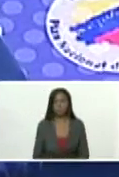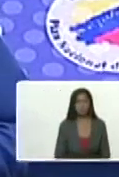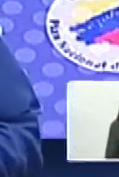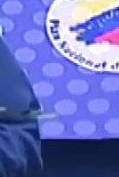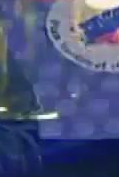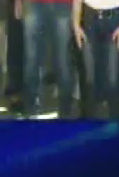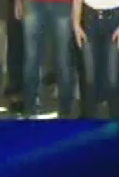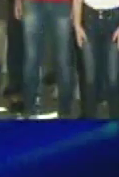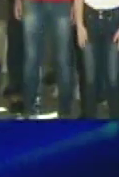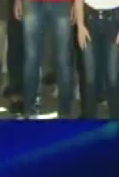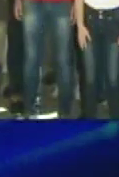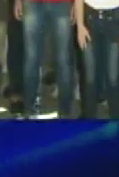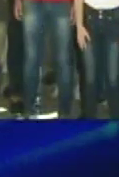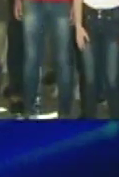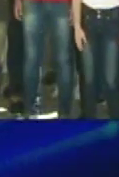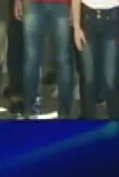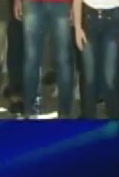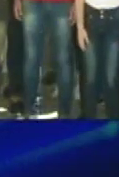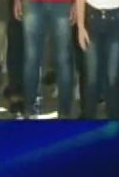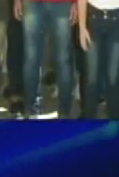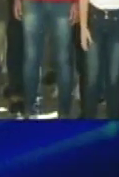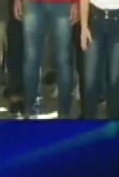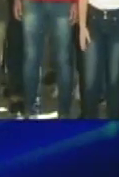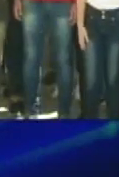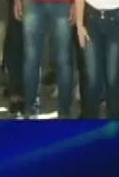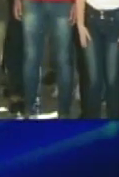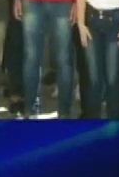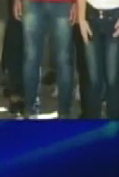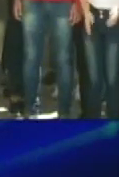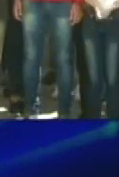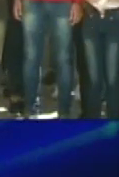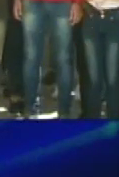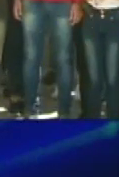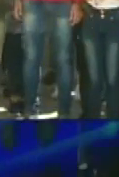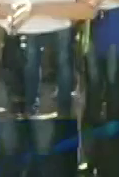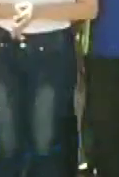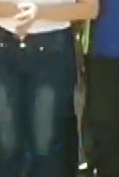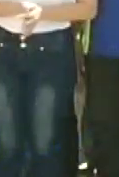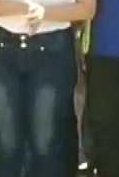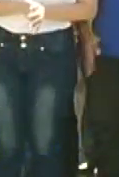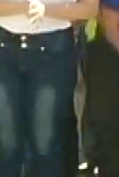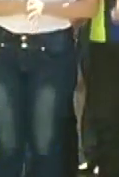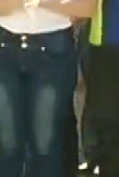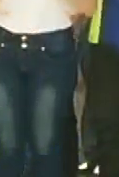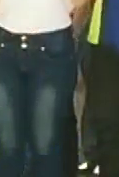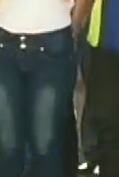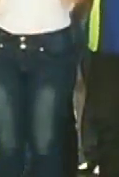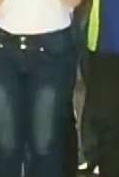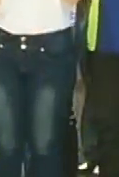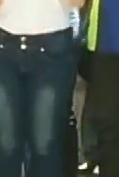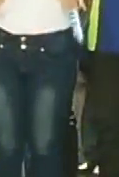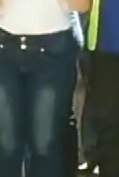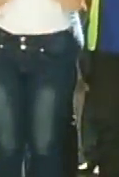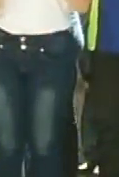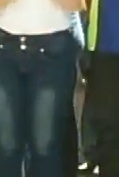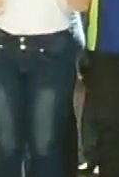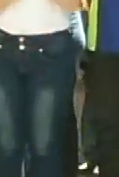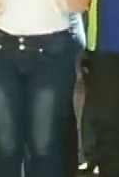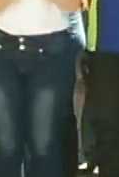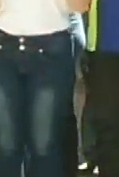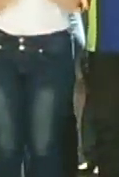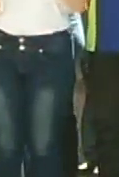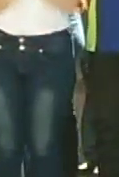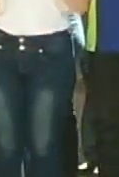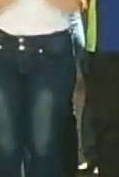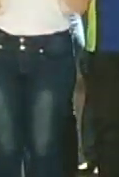Bueno, saludamos al pueblo venezolano, saludamos a nuestro presidente Nicolás Maduro. Hoy nos encontramos desde la Universidad Simón Rodríguez,